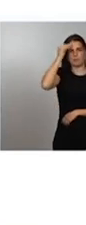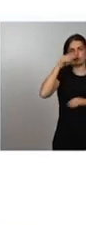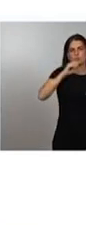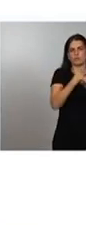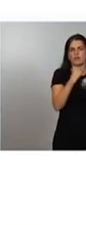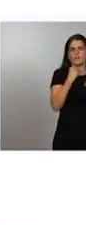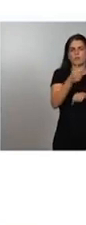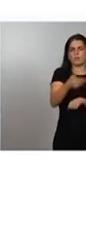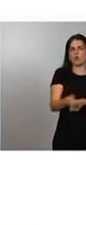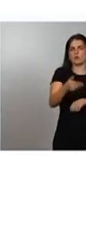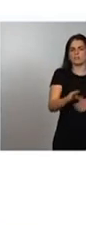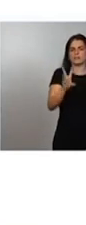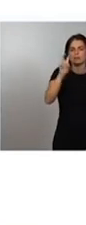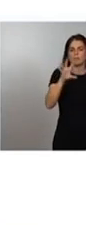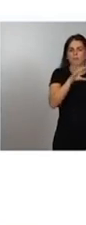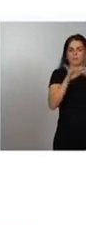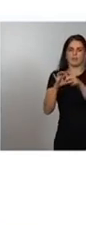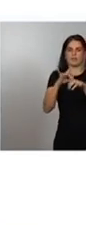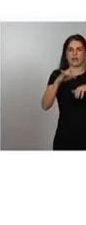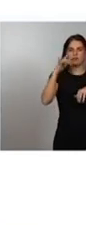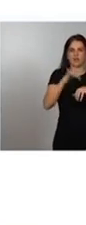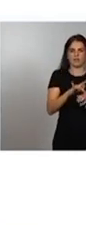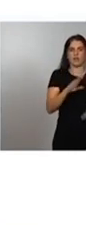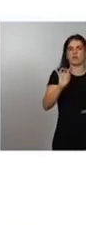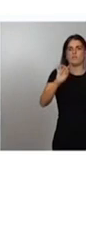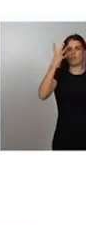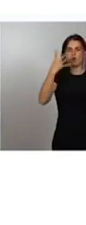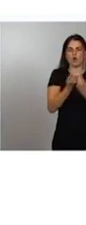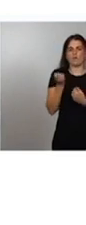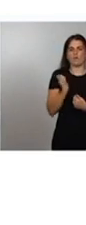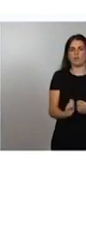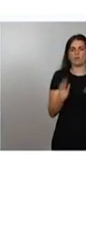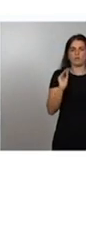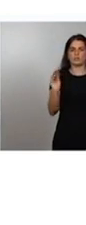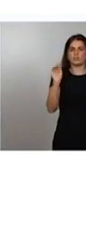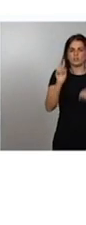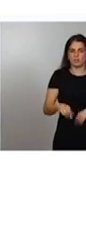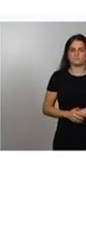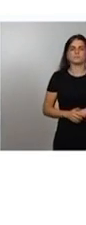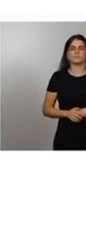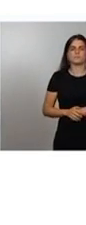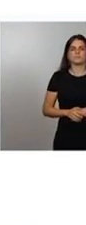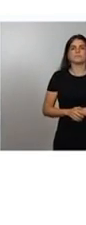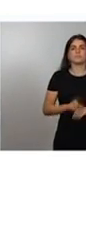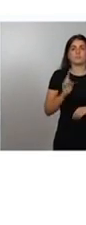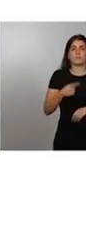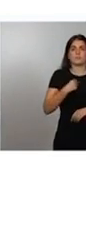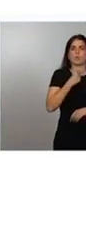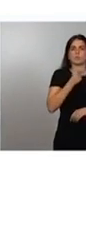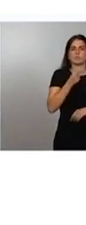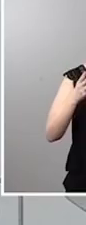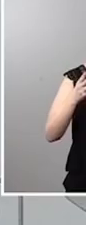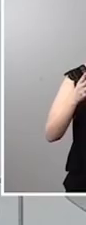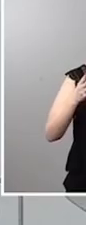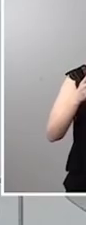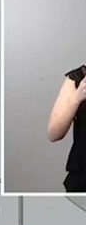parte del gobierno, que son los cinco ministros de Podemos, bueno, tres ya de Yolanda y dos que quedan de Podemos,